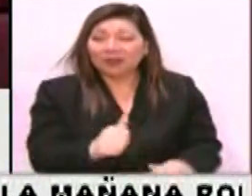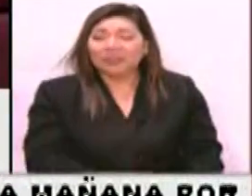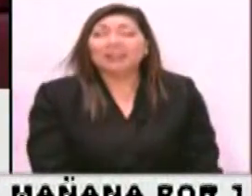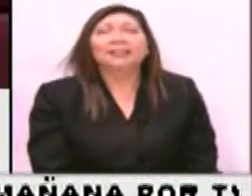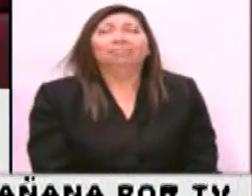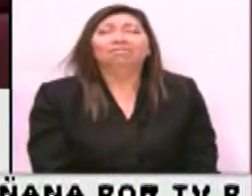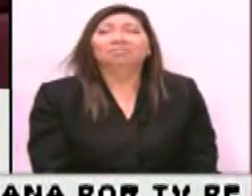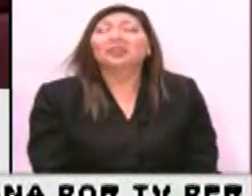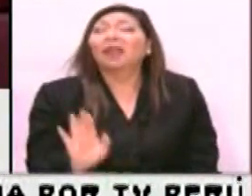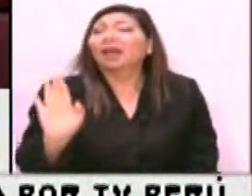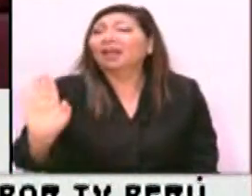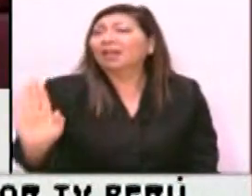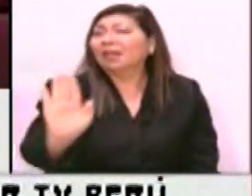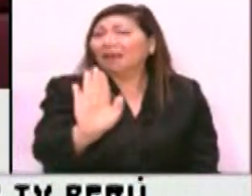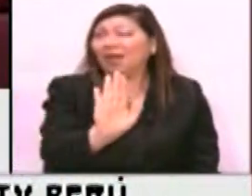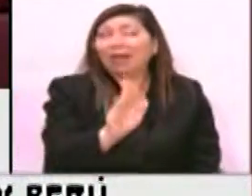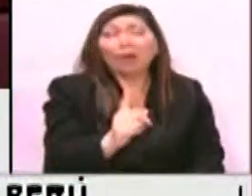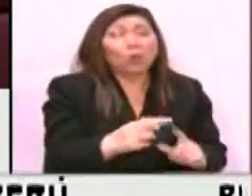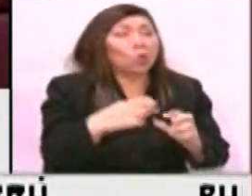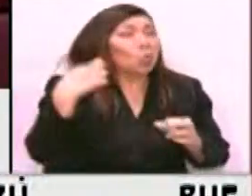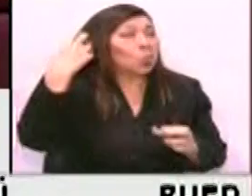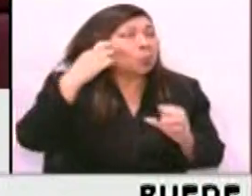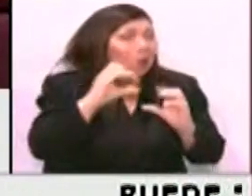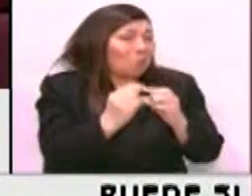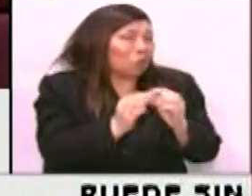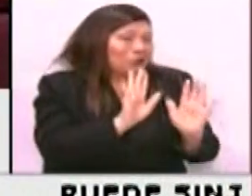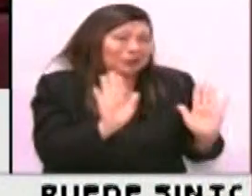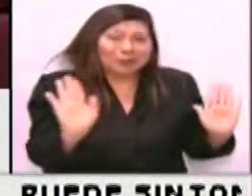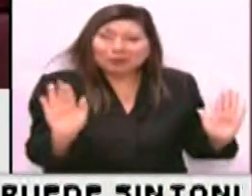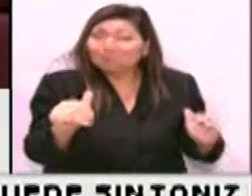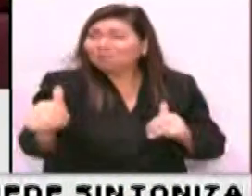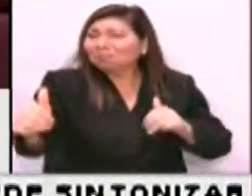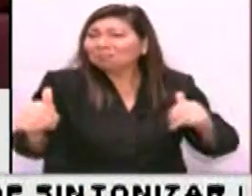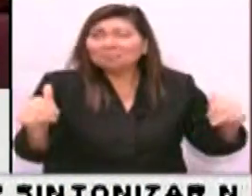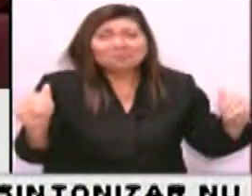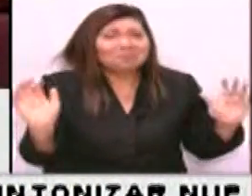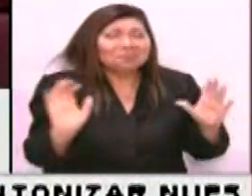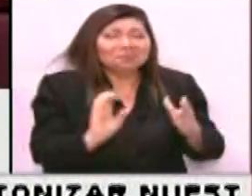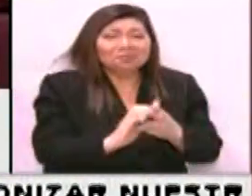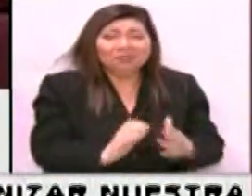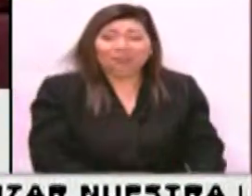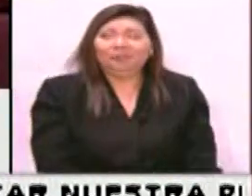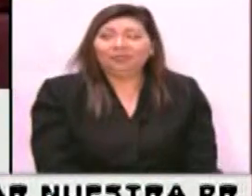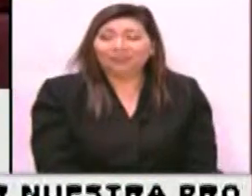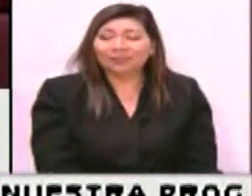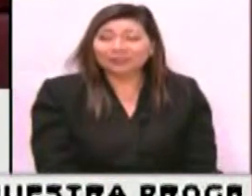Ugarte en el local del Partido Aprista, los amigos